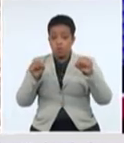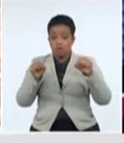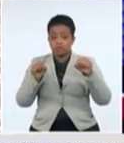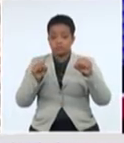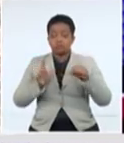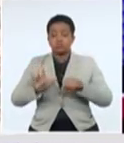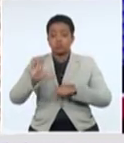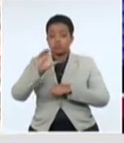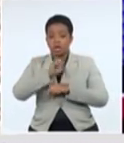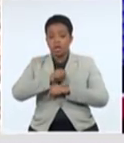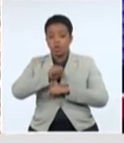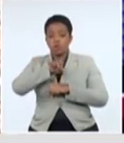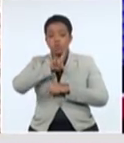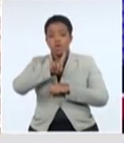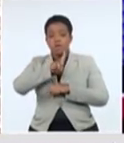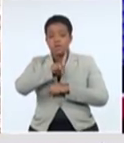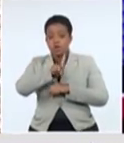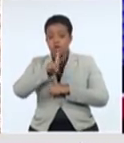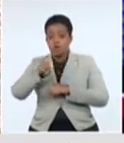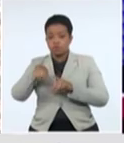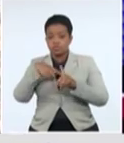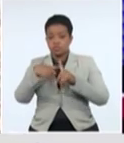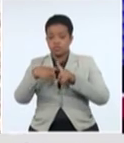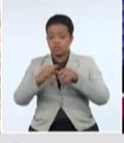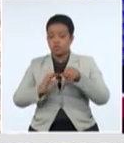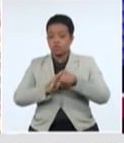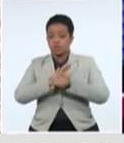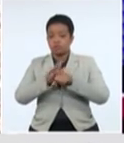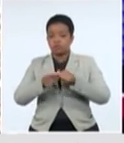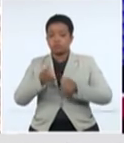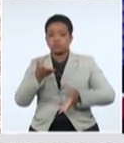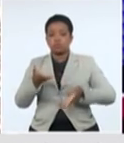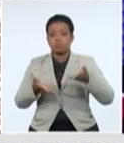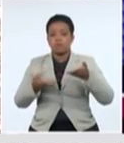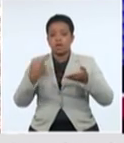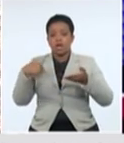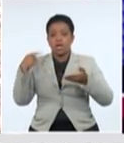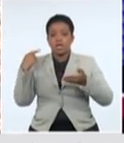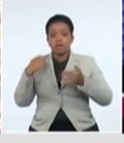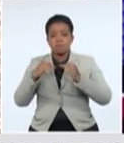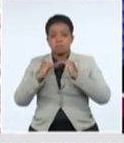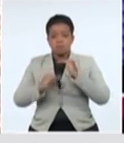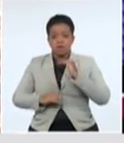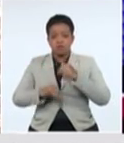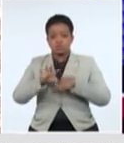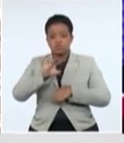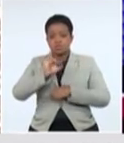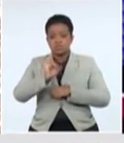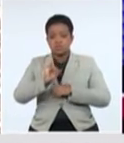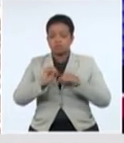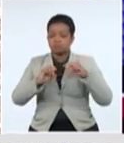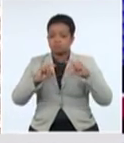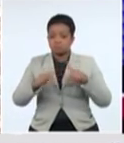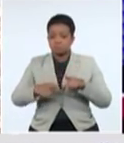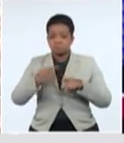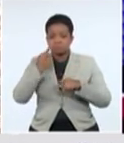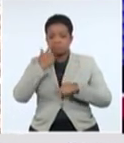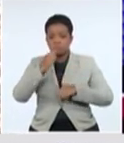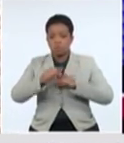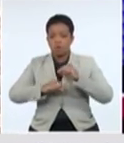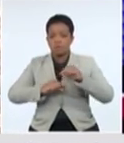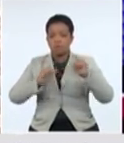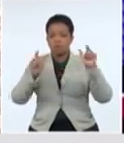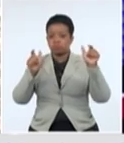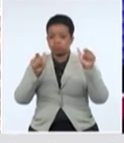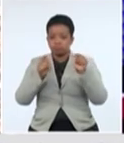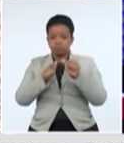911 casos autóctonos, 57 casos menos que el día anterior, por lo que se ratifica la tendencia que expresaba el